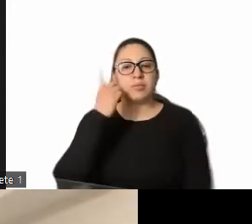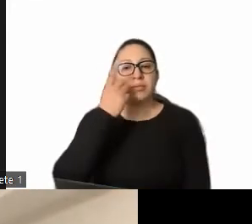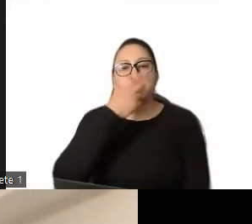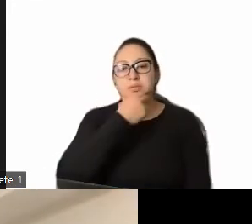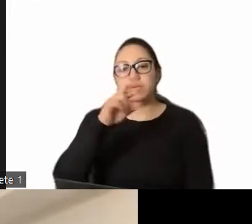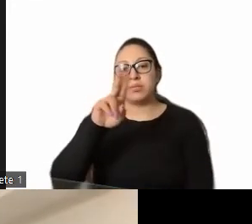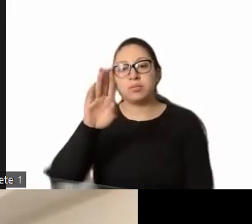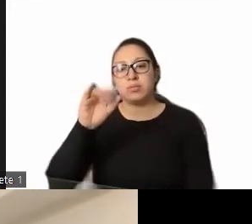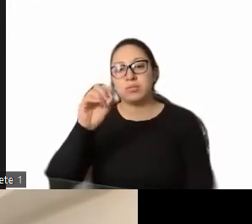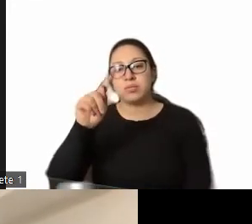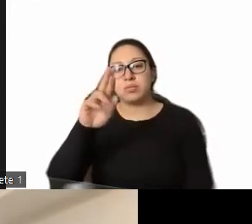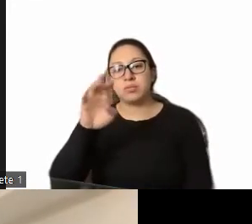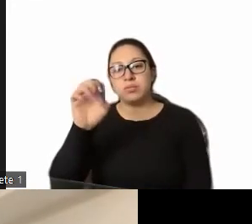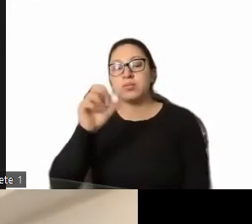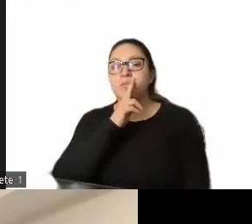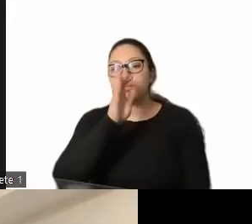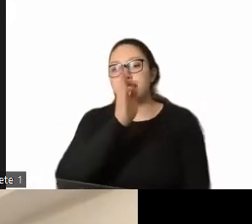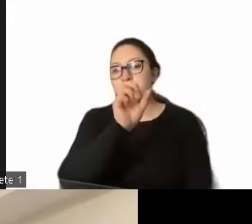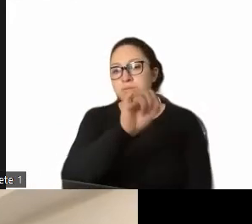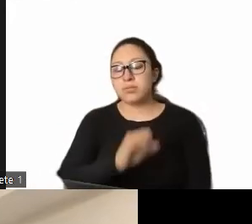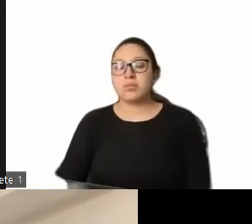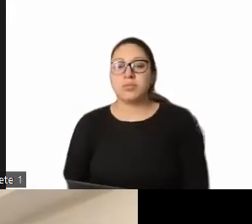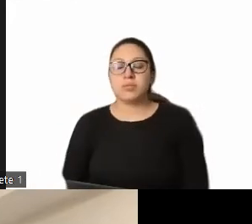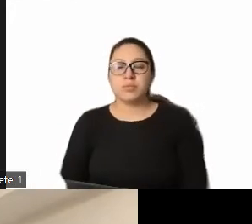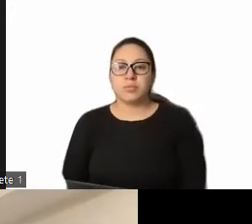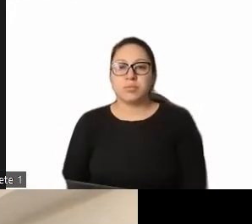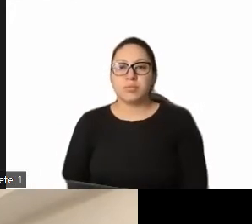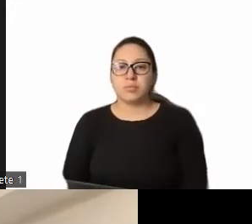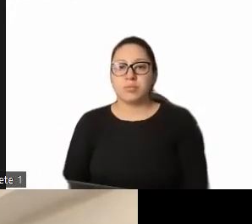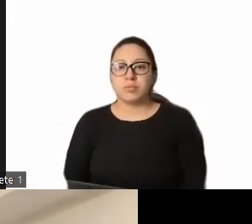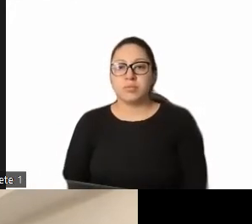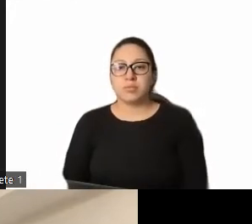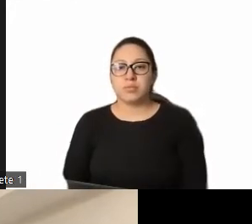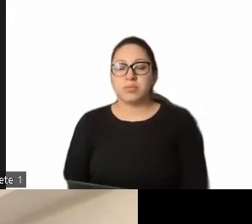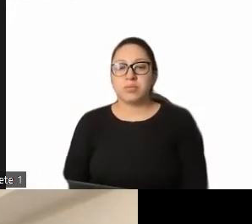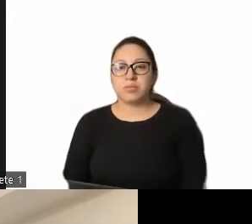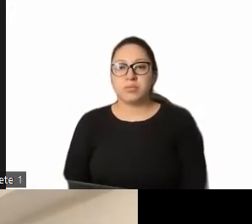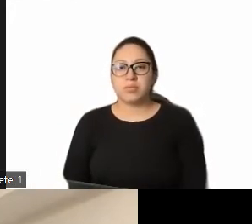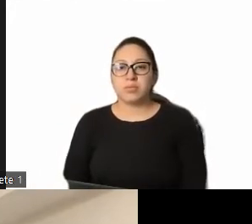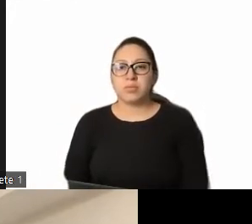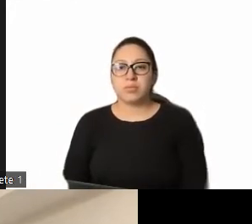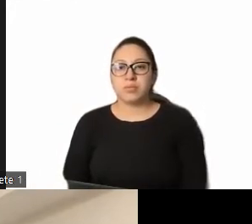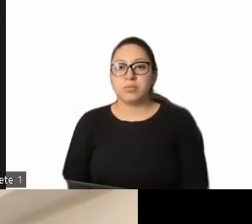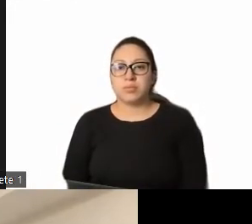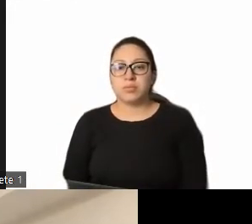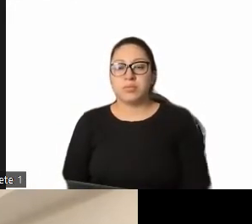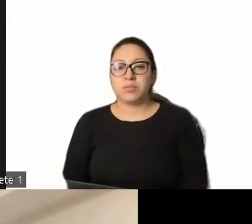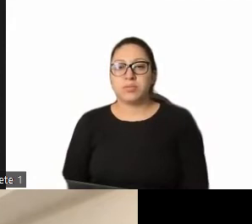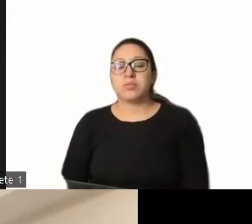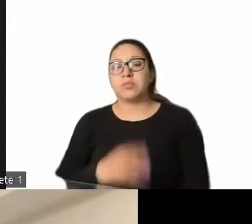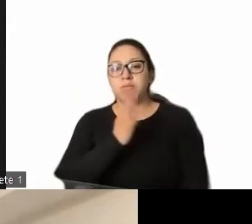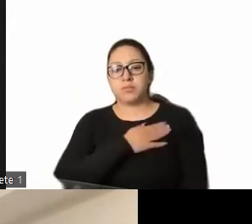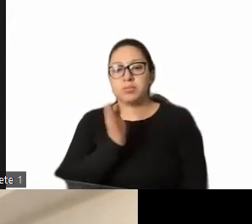favor de que se retire. En consecuencia, diputada presidenta, al existir mayoría